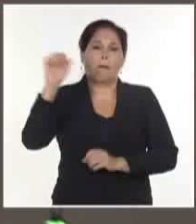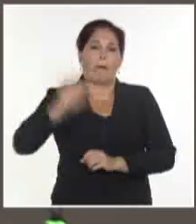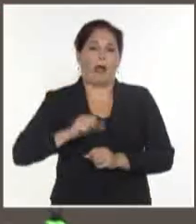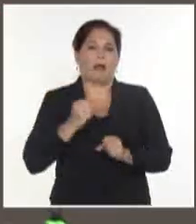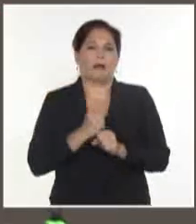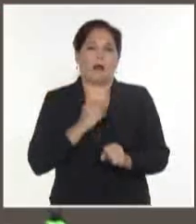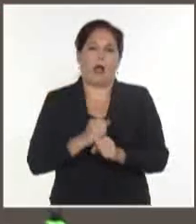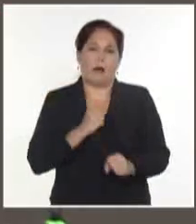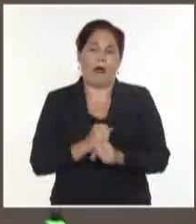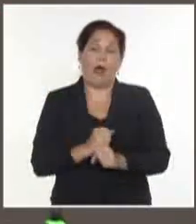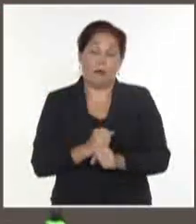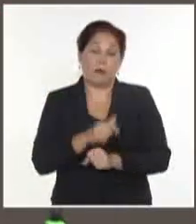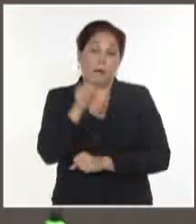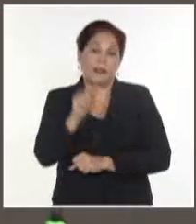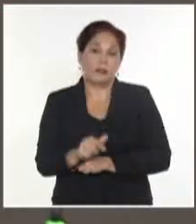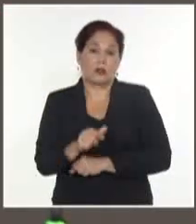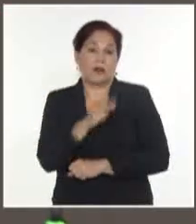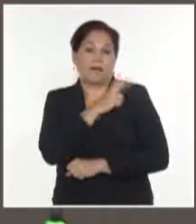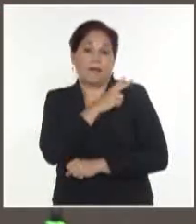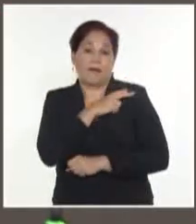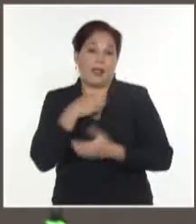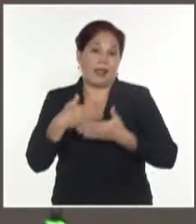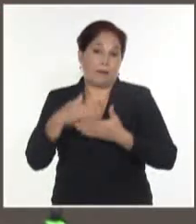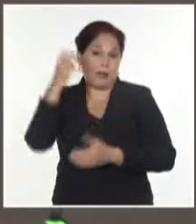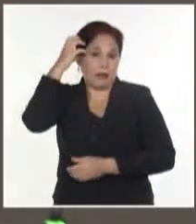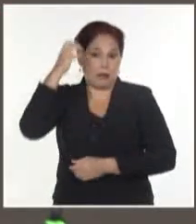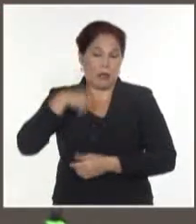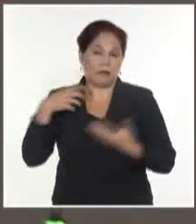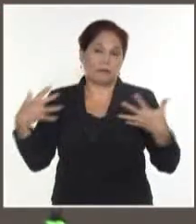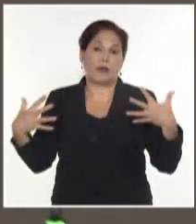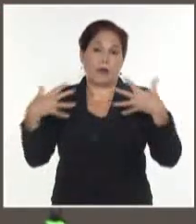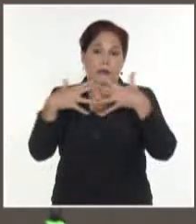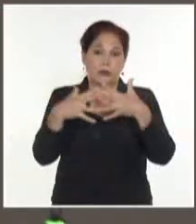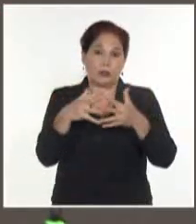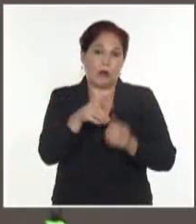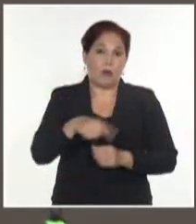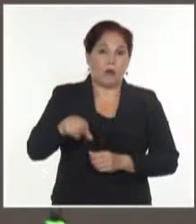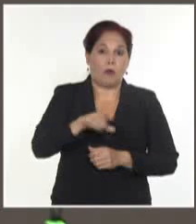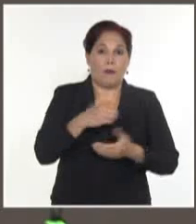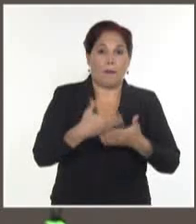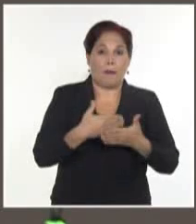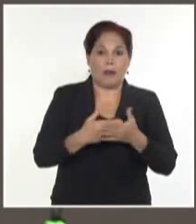mal desempeño de la entidad estatal que tenía relación con esa entidad